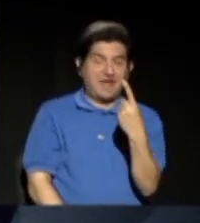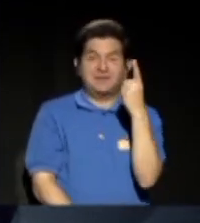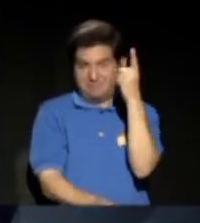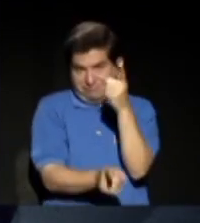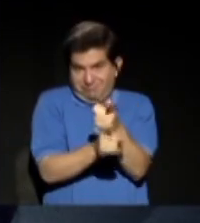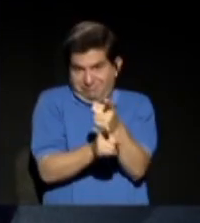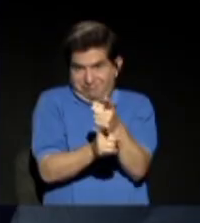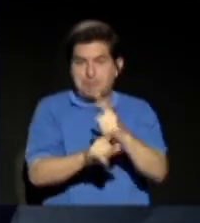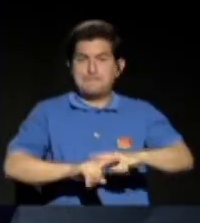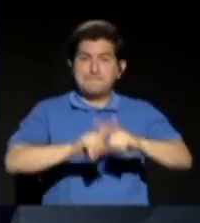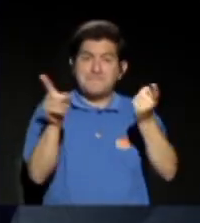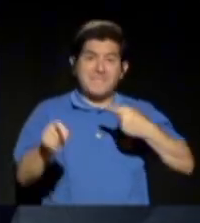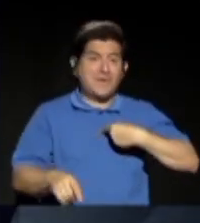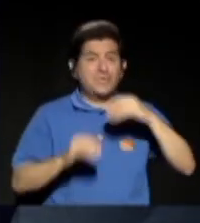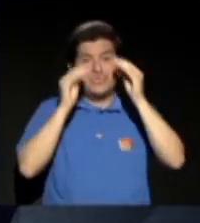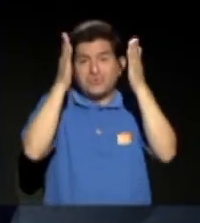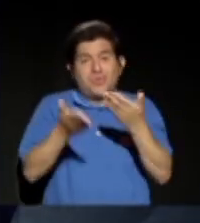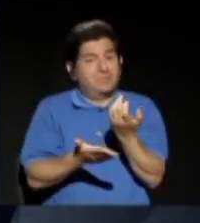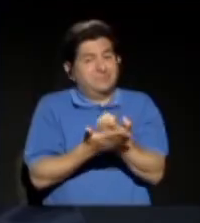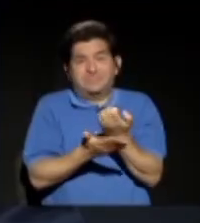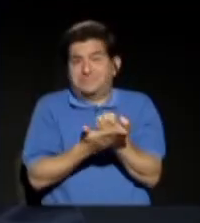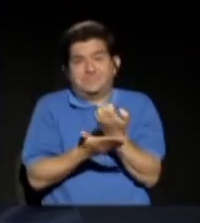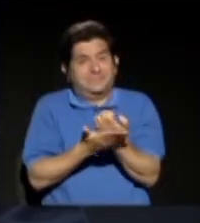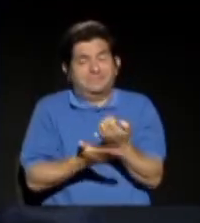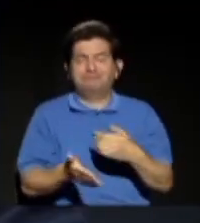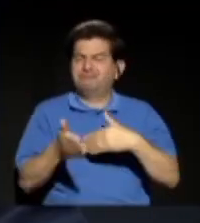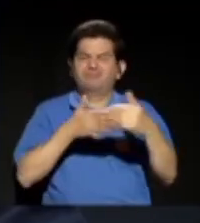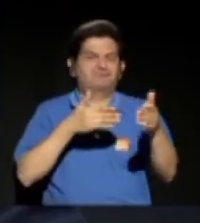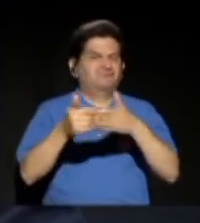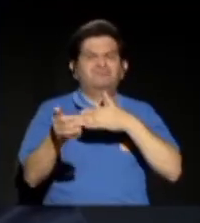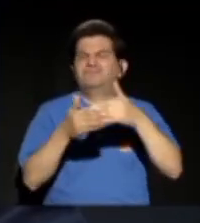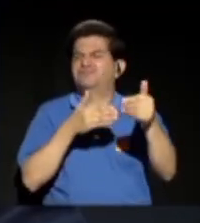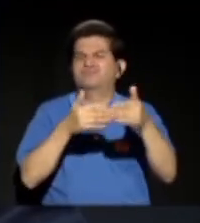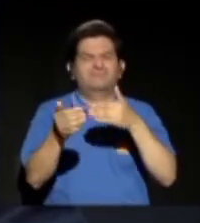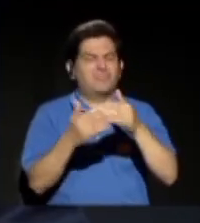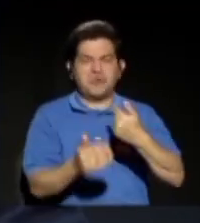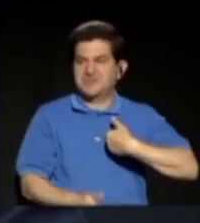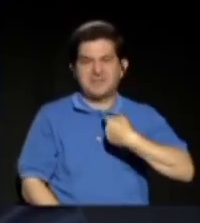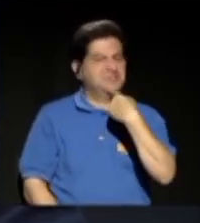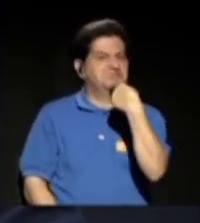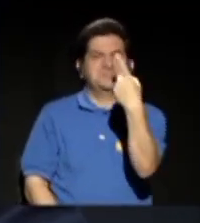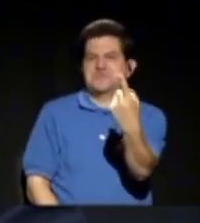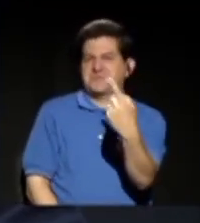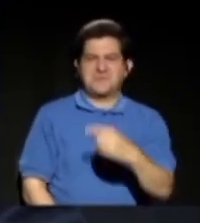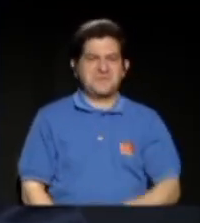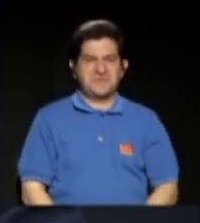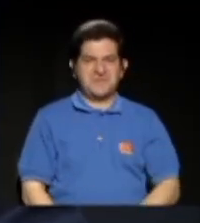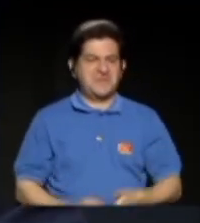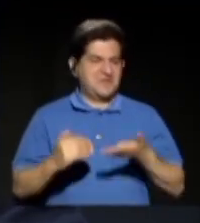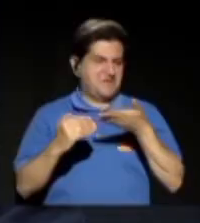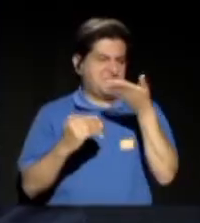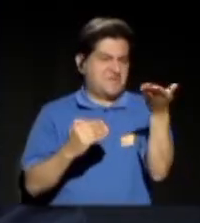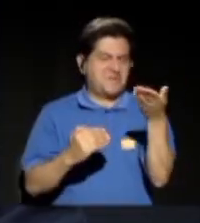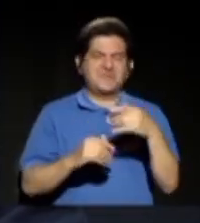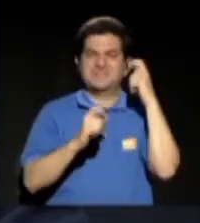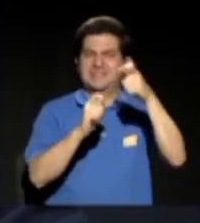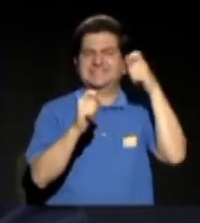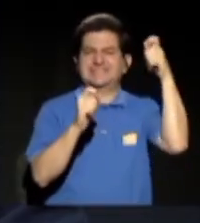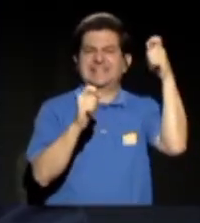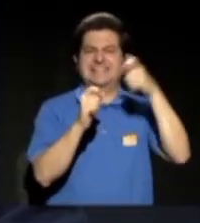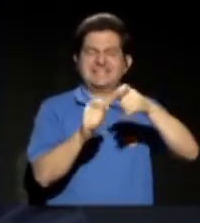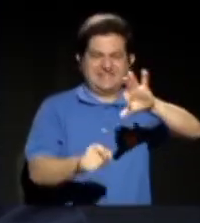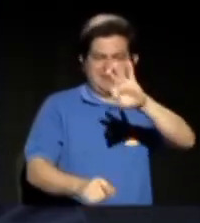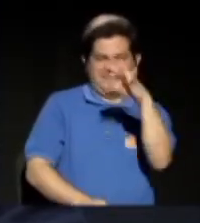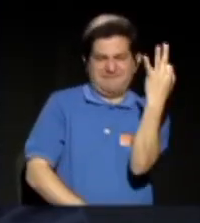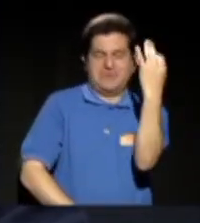correcta, pero como yo soy un profesor de economía, no importa si no digo las cosas con la precisión